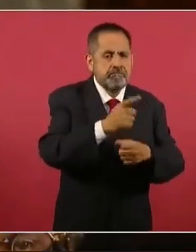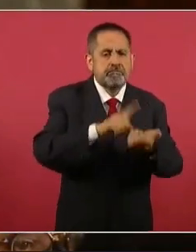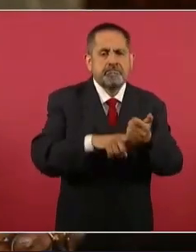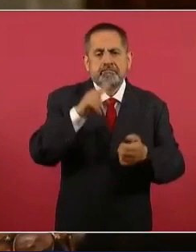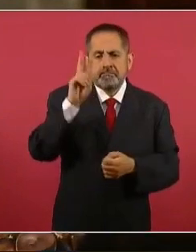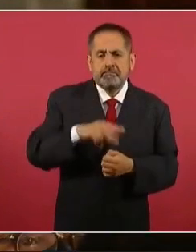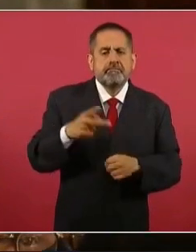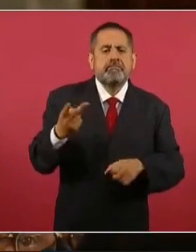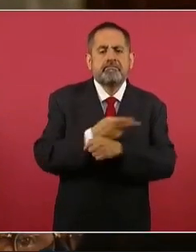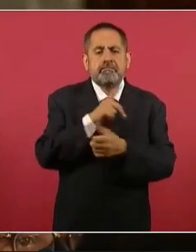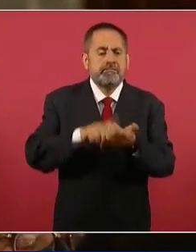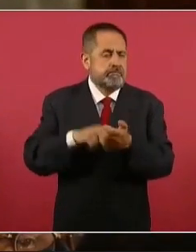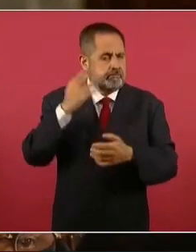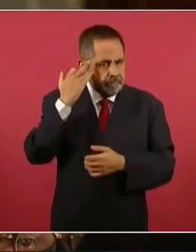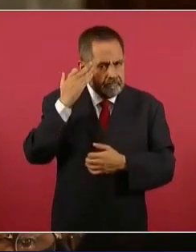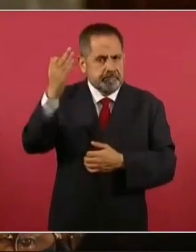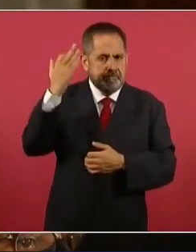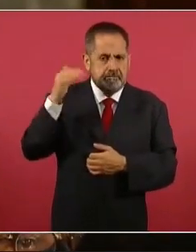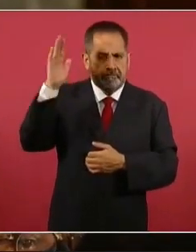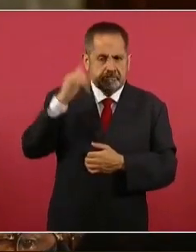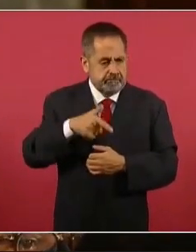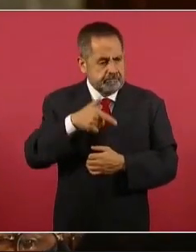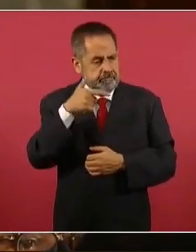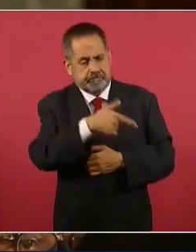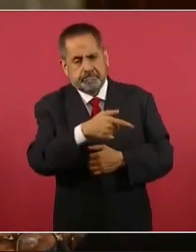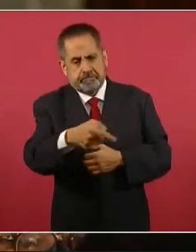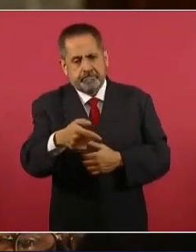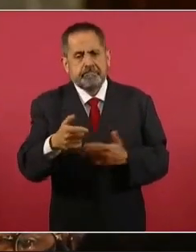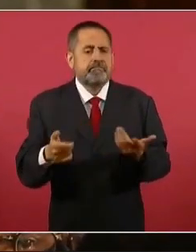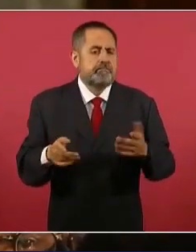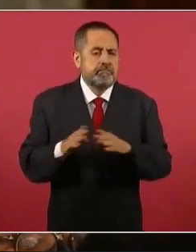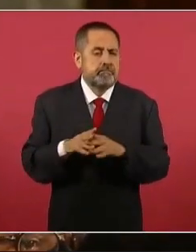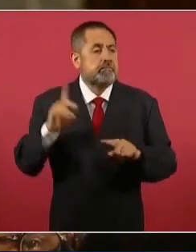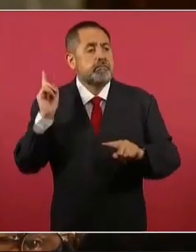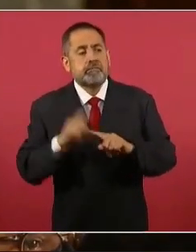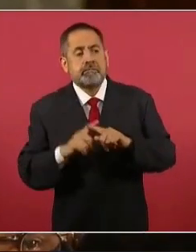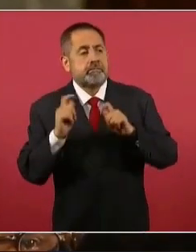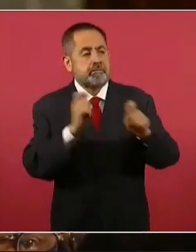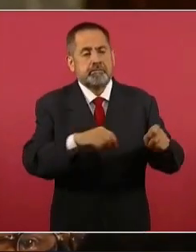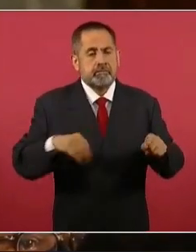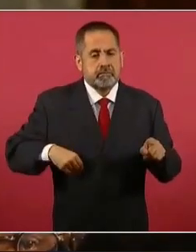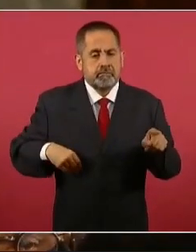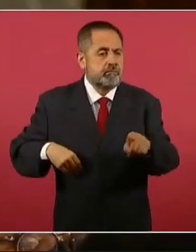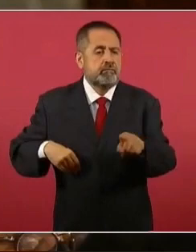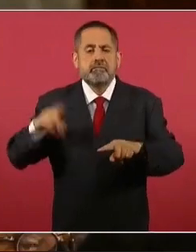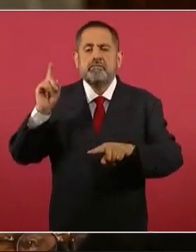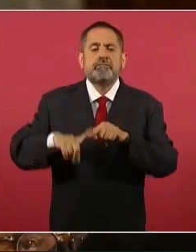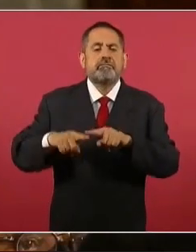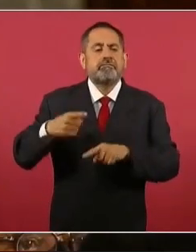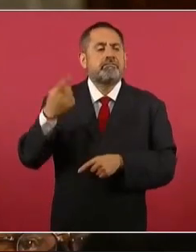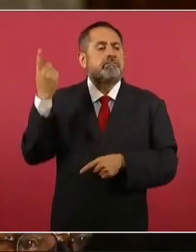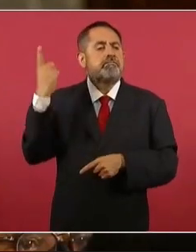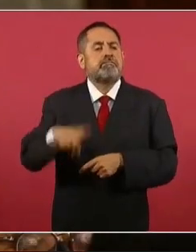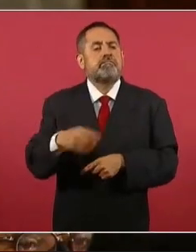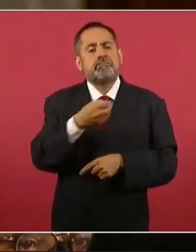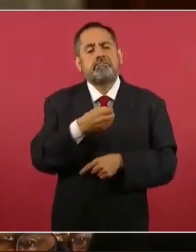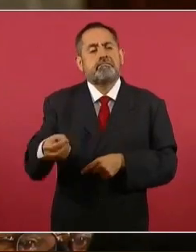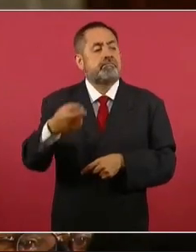verdad de lo que ocurrió en esos años y que además pues se deslinden responsabilidades, se sepa quiénes ordenaron este